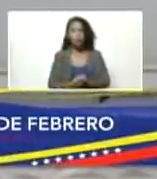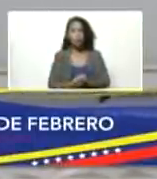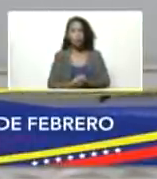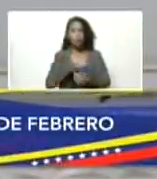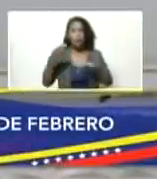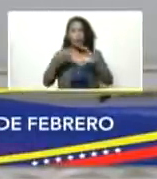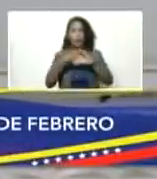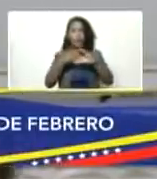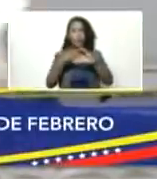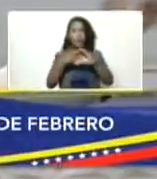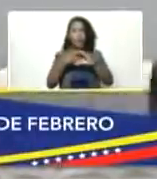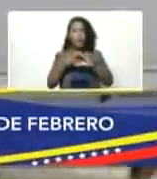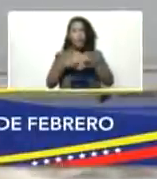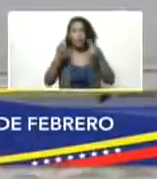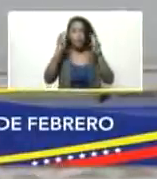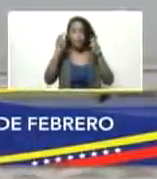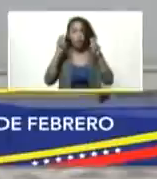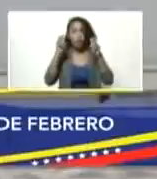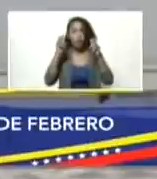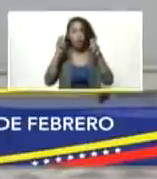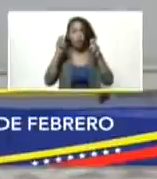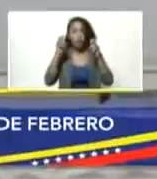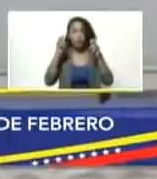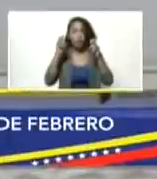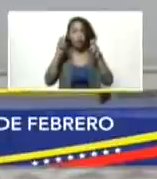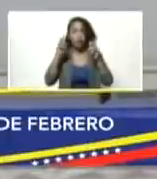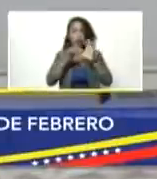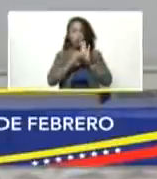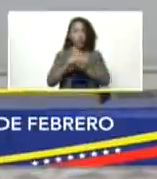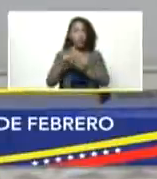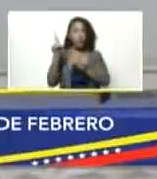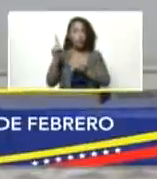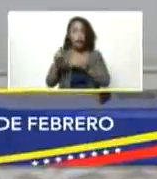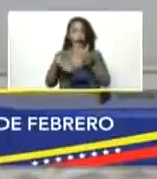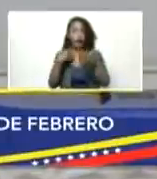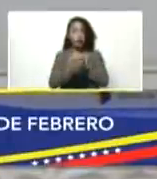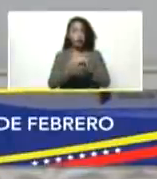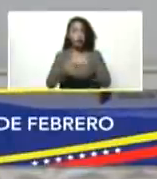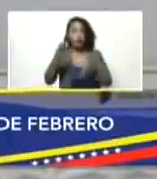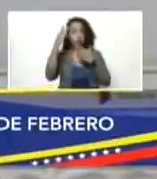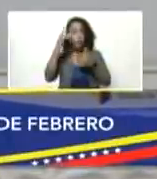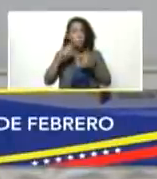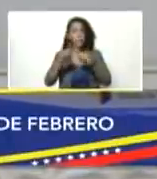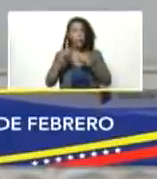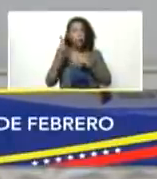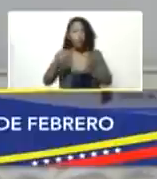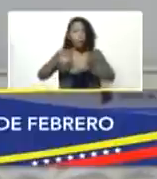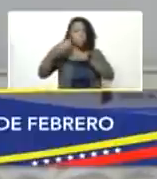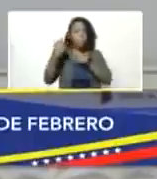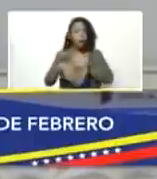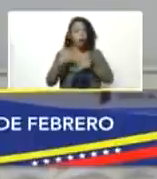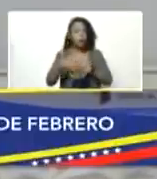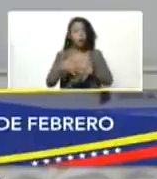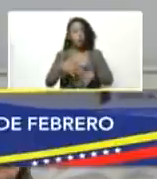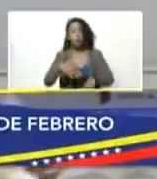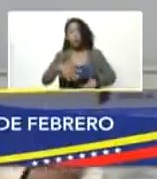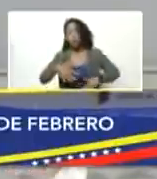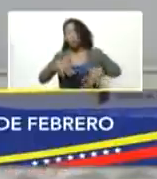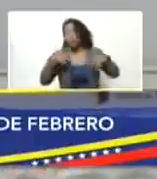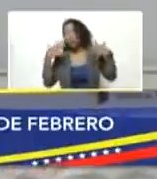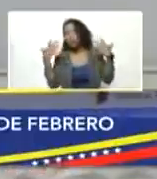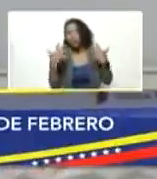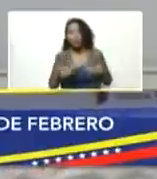en la Nueva Granada, hasta los próceres allá en el Indio. Pero es una marcha, pero que